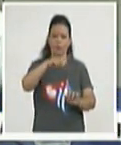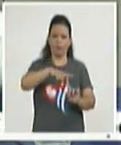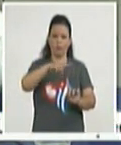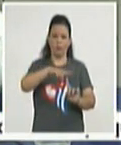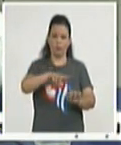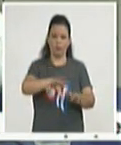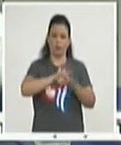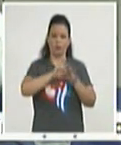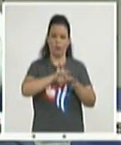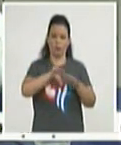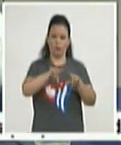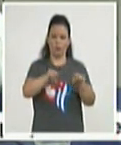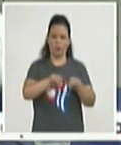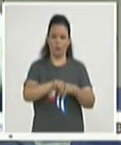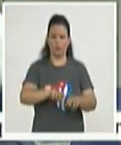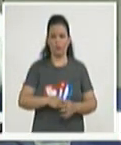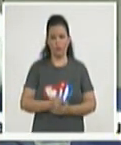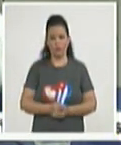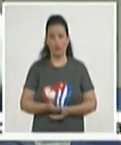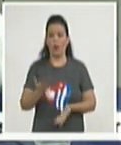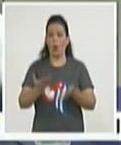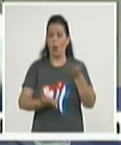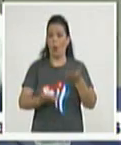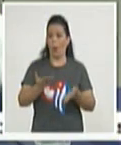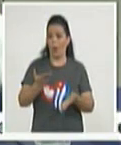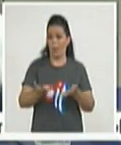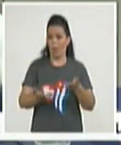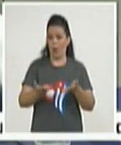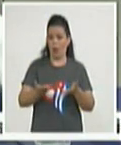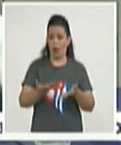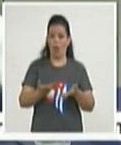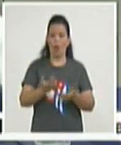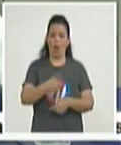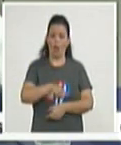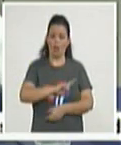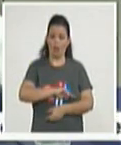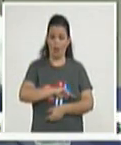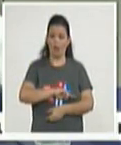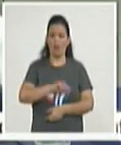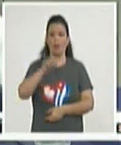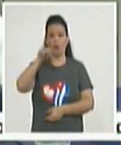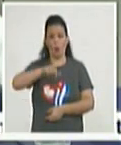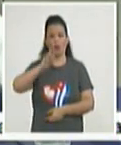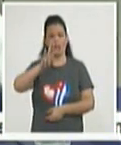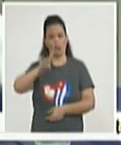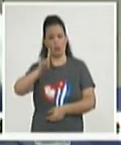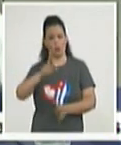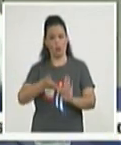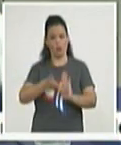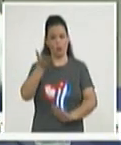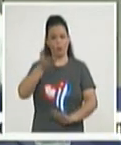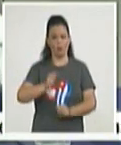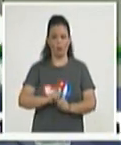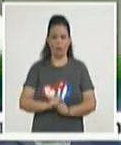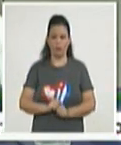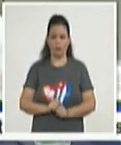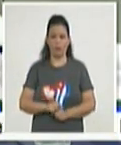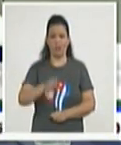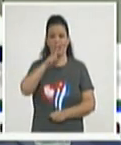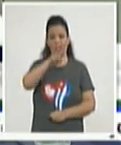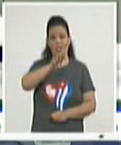hablando incluso de 31 más que los que habíamos informado ayer, de ellos 132